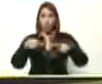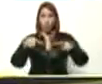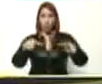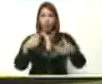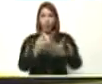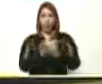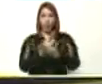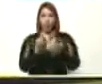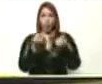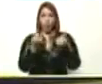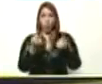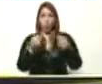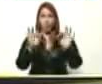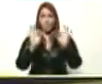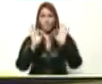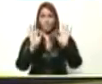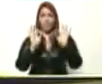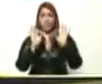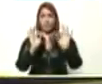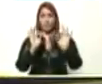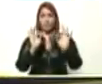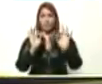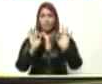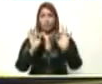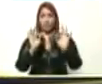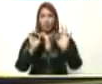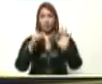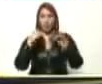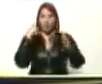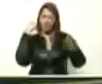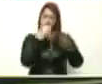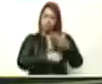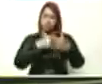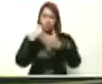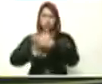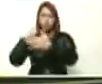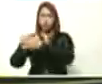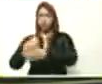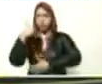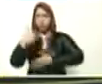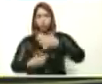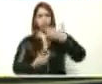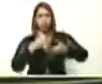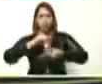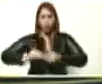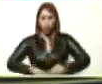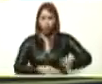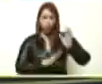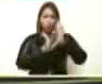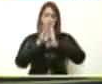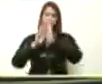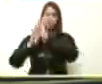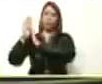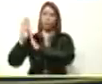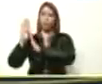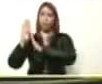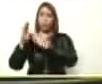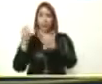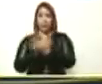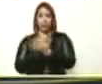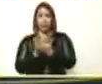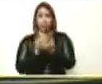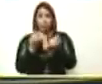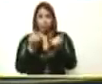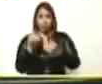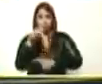especiales, que va a venir, a meterle, un impulso, fundamental, al proceso, de recuperación, y crecimiento, económico,